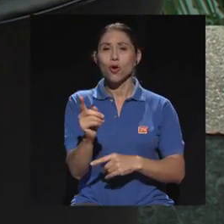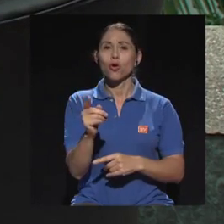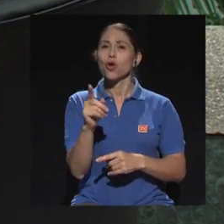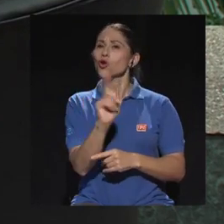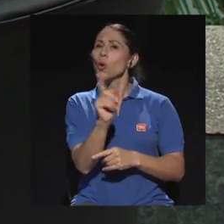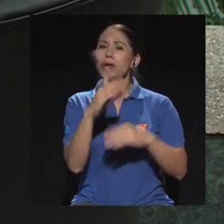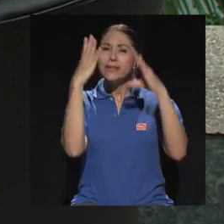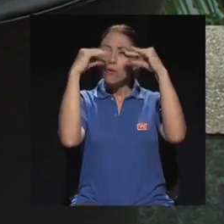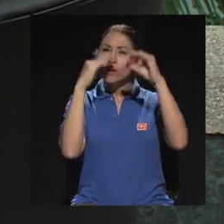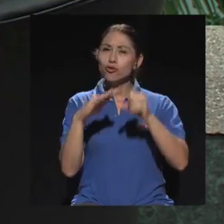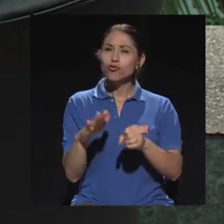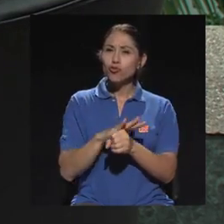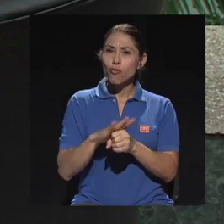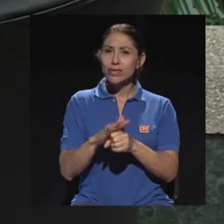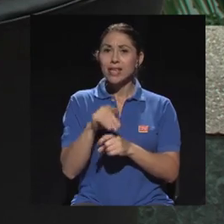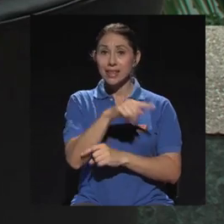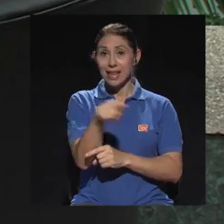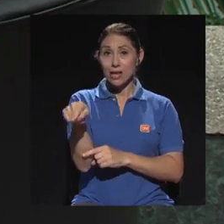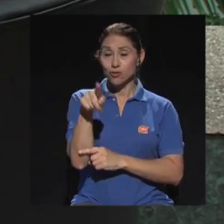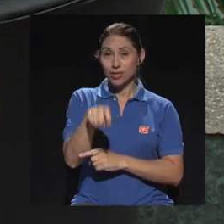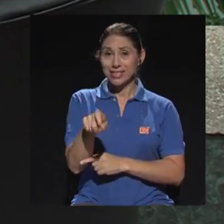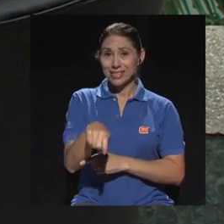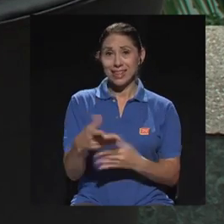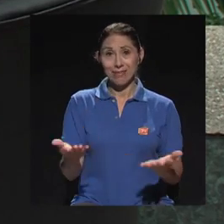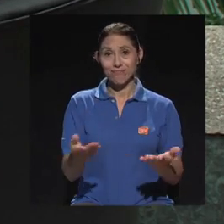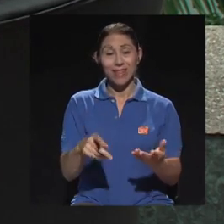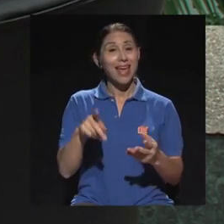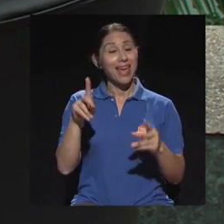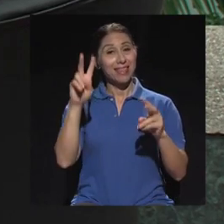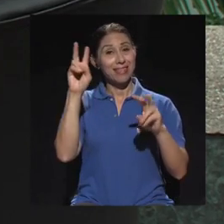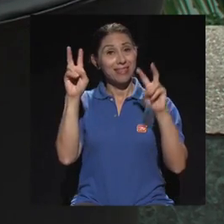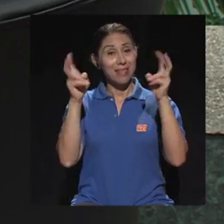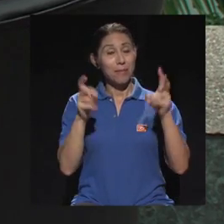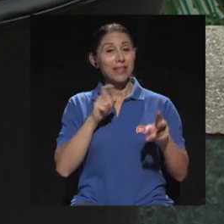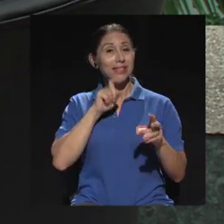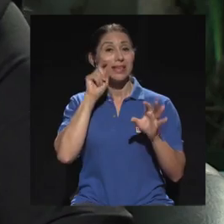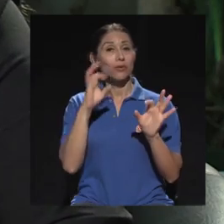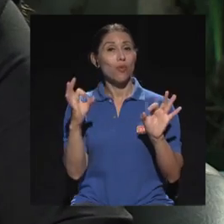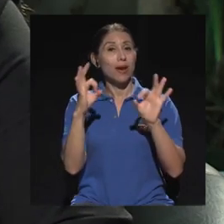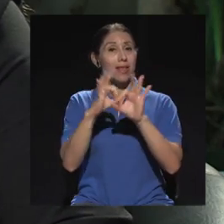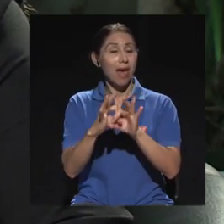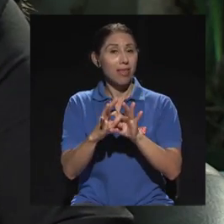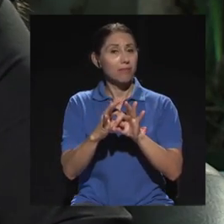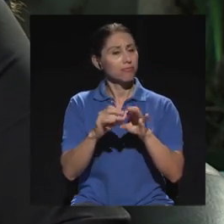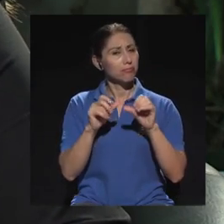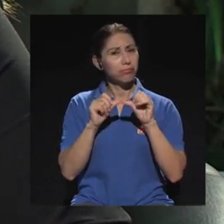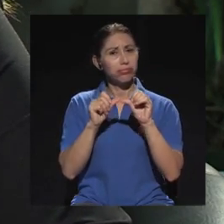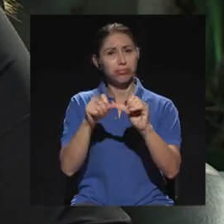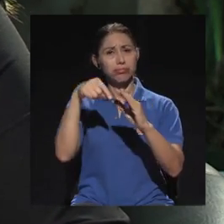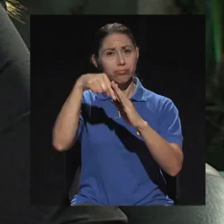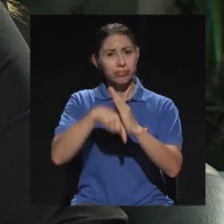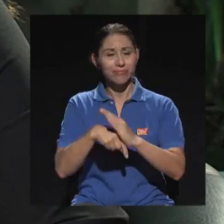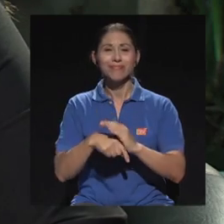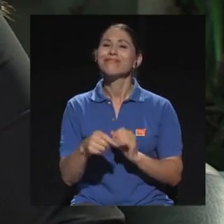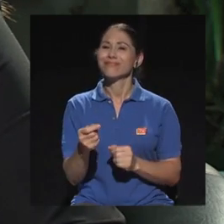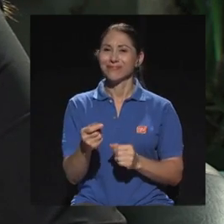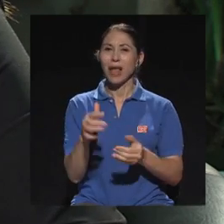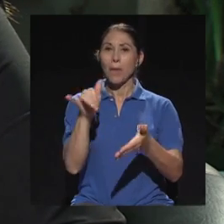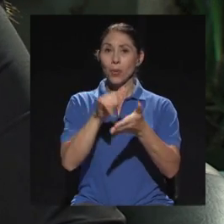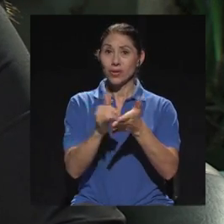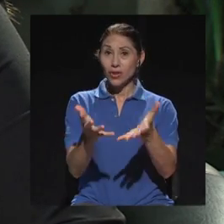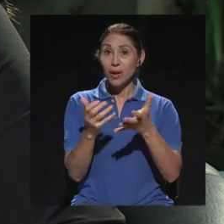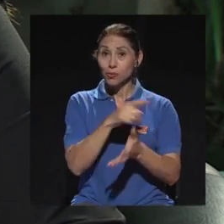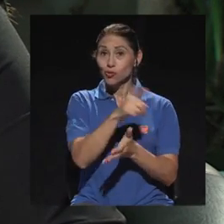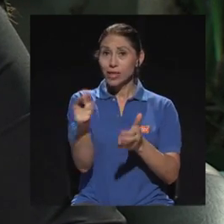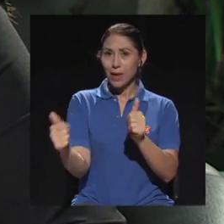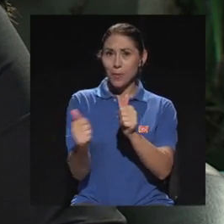Uh-huh. En fin, ¿verdad? Son muchas las interrogantes y en sexualidad no hay materia acabada. Claro, y por eso queremos que entonces usted nos acompañe